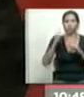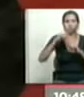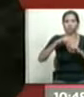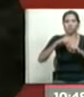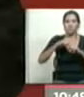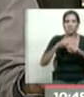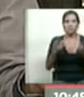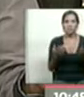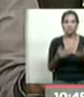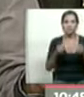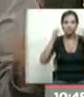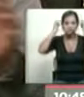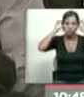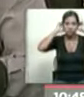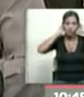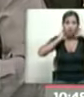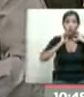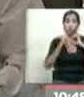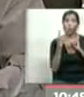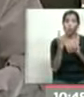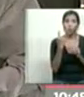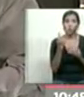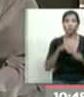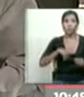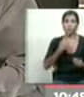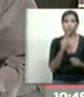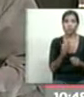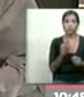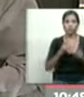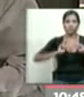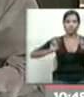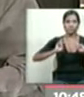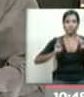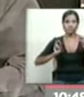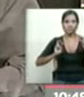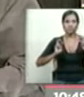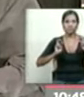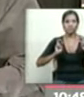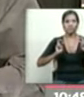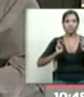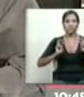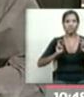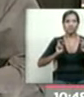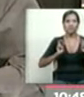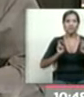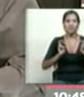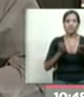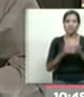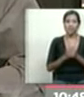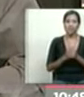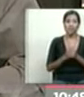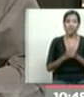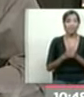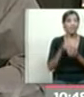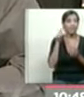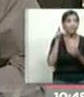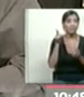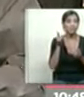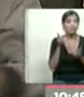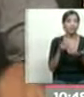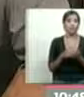No, lo único que nosotros podemos decir con el tema de la Unión Soviética es que la Unión